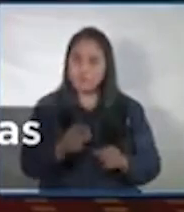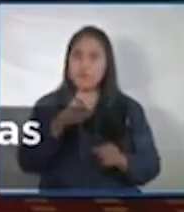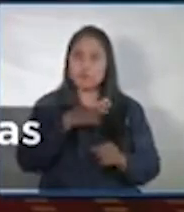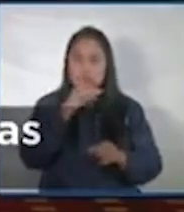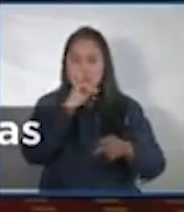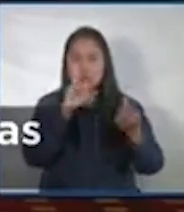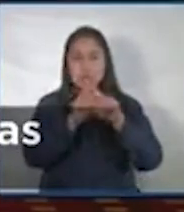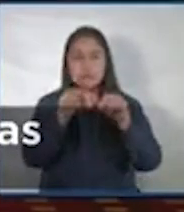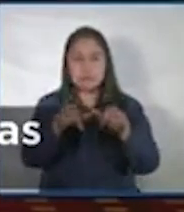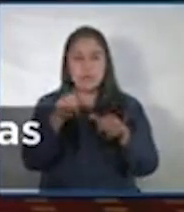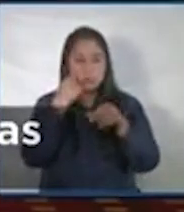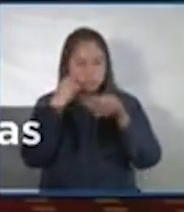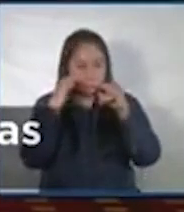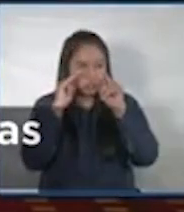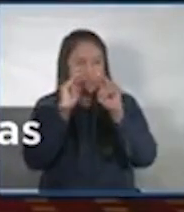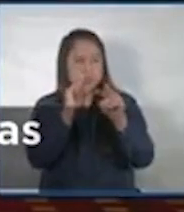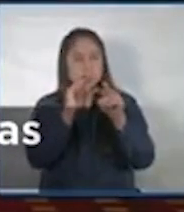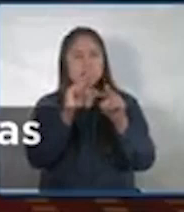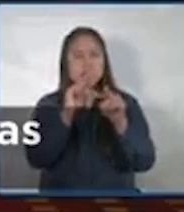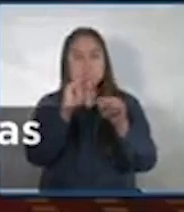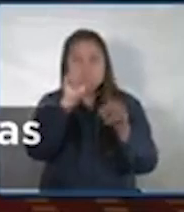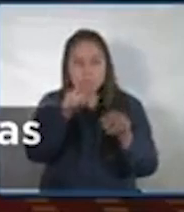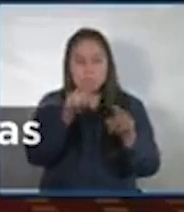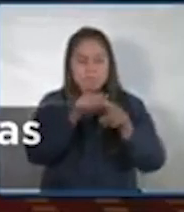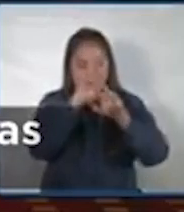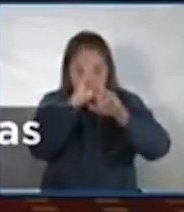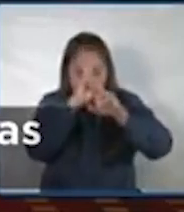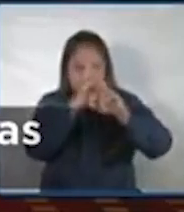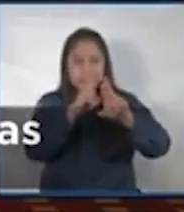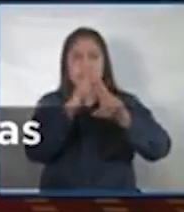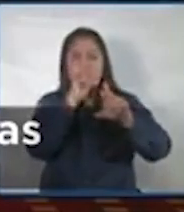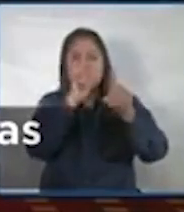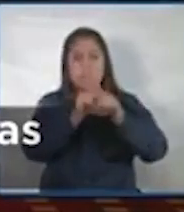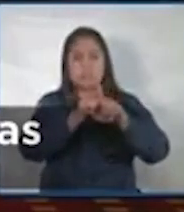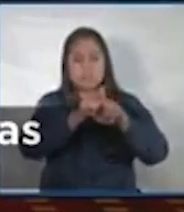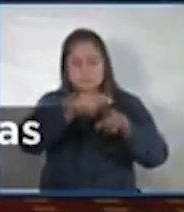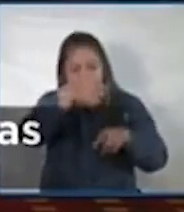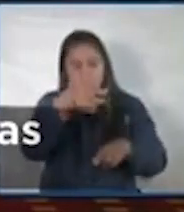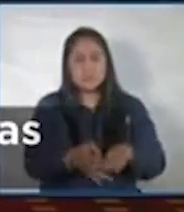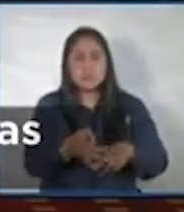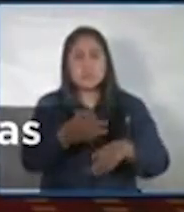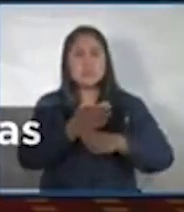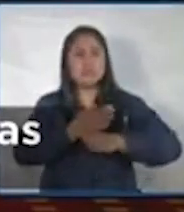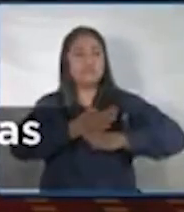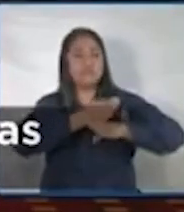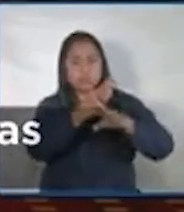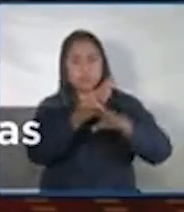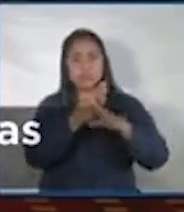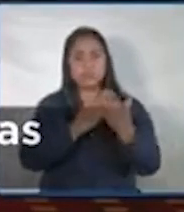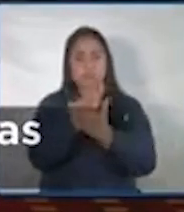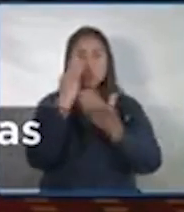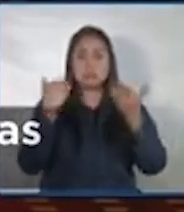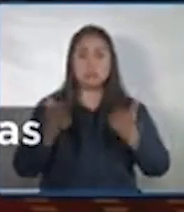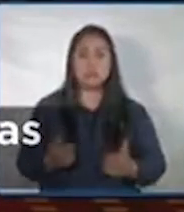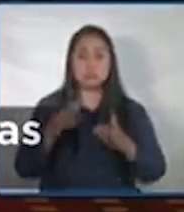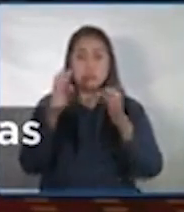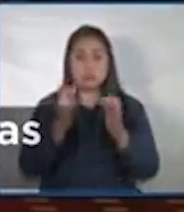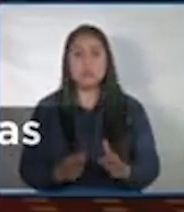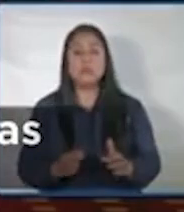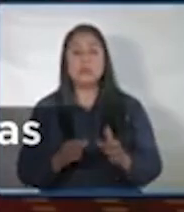realizarse observando el máximo respeto, integridad y garantía de los derechos humanos de las